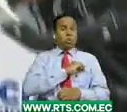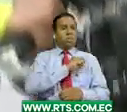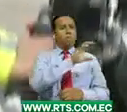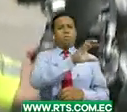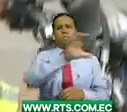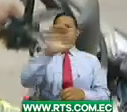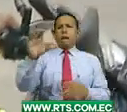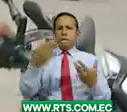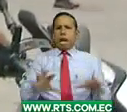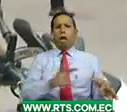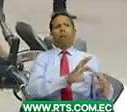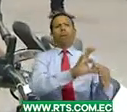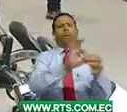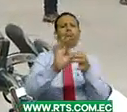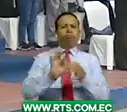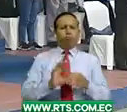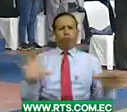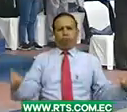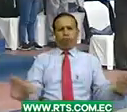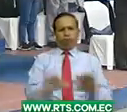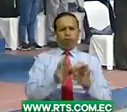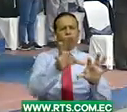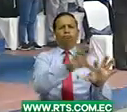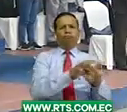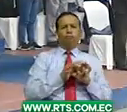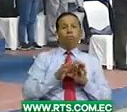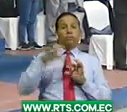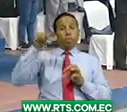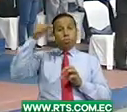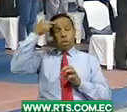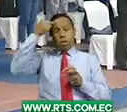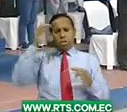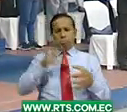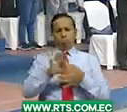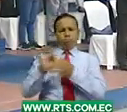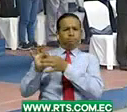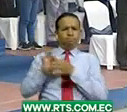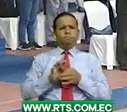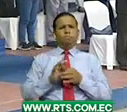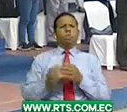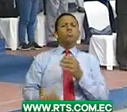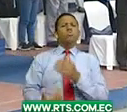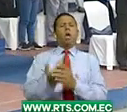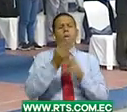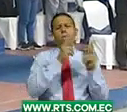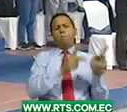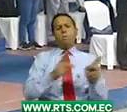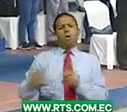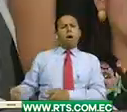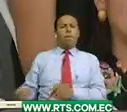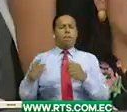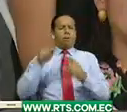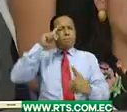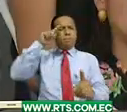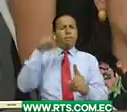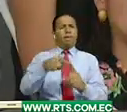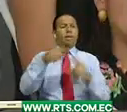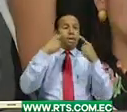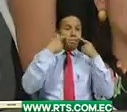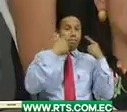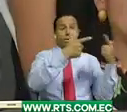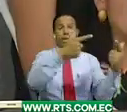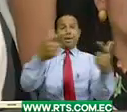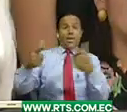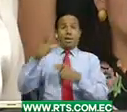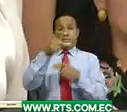un convenio con el Estado ecuatoriano para poner en marcha programas que velan por el bienestar de la comunidad. Y lo que dijimos hace